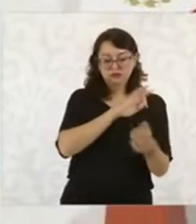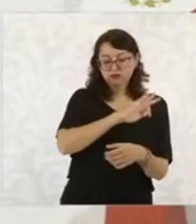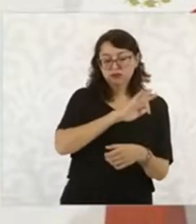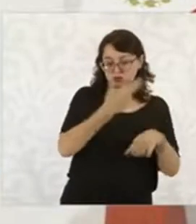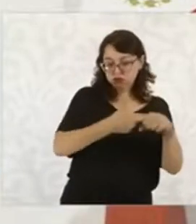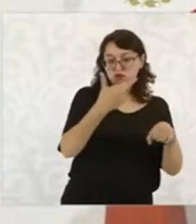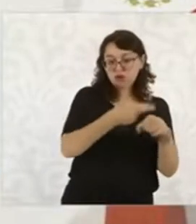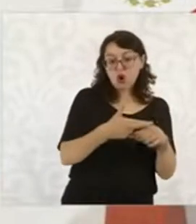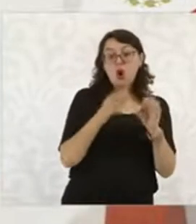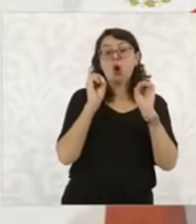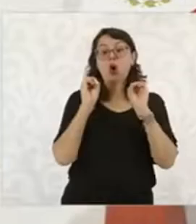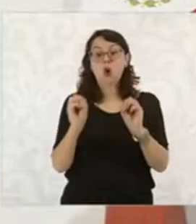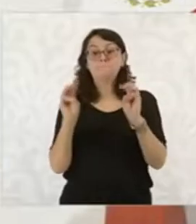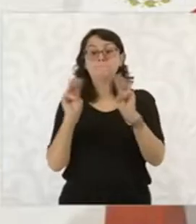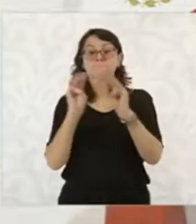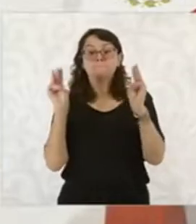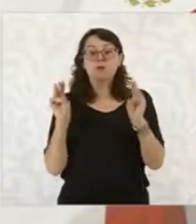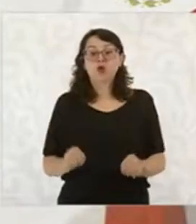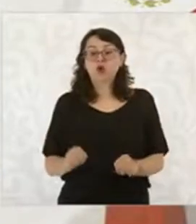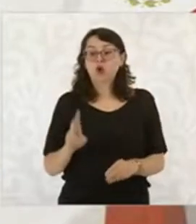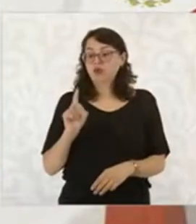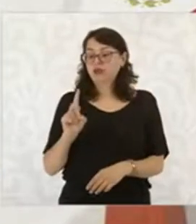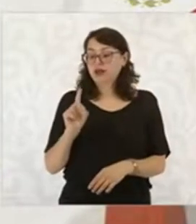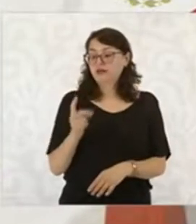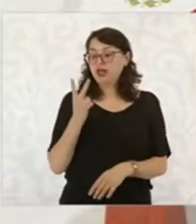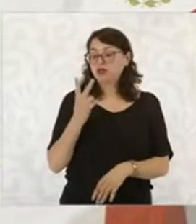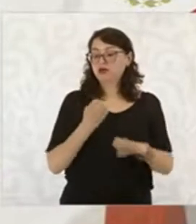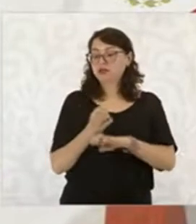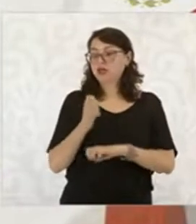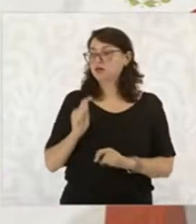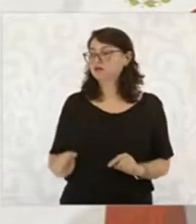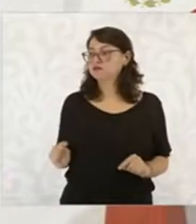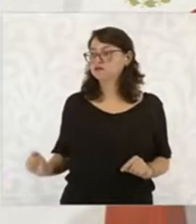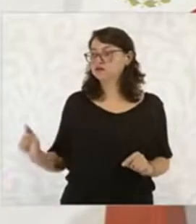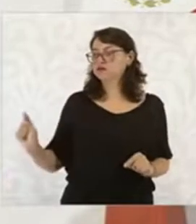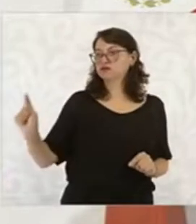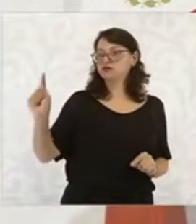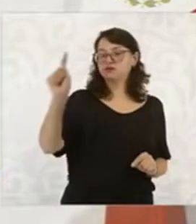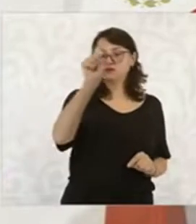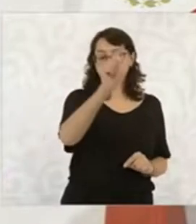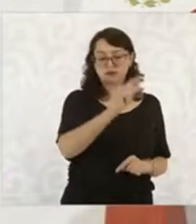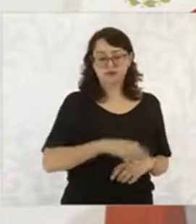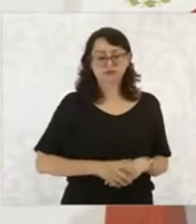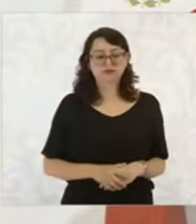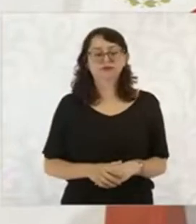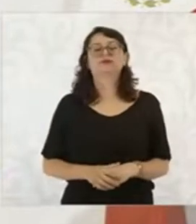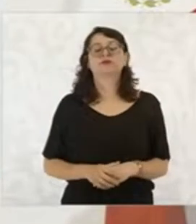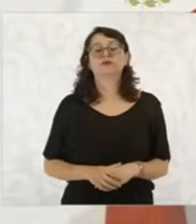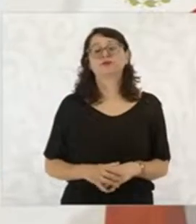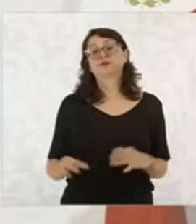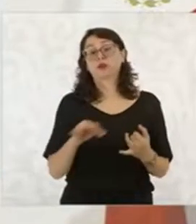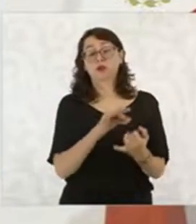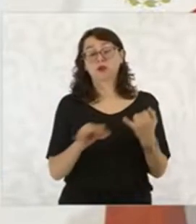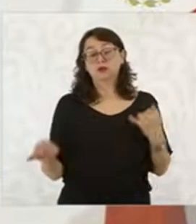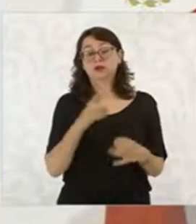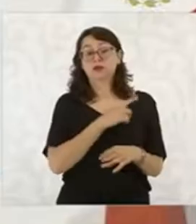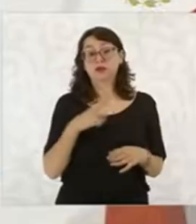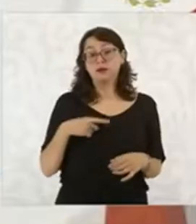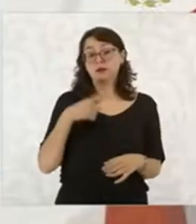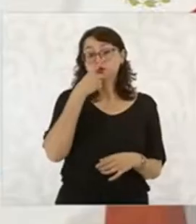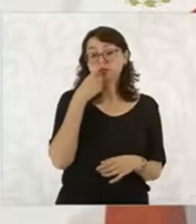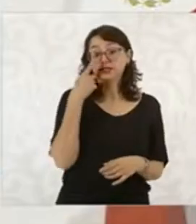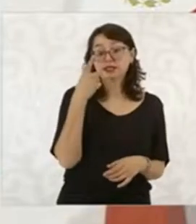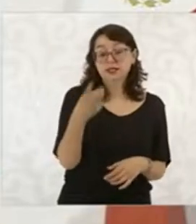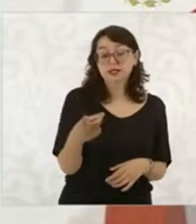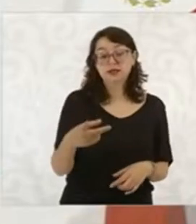en las 32 entidades federativas en conjunto con SADER. Por último, decir, es de particular interés